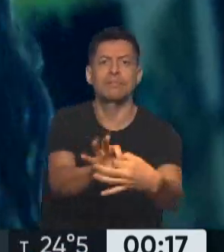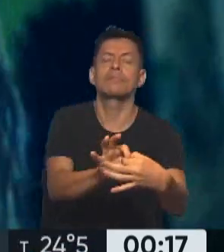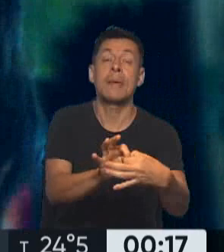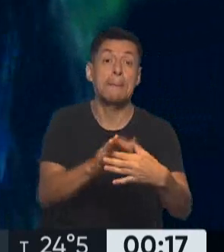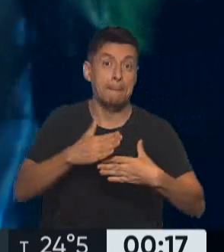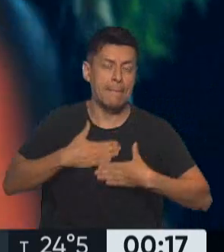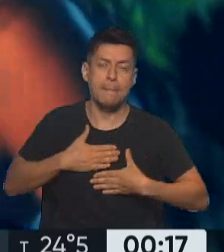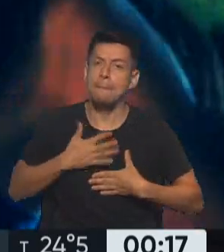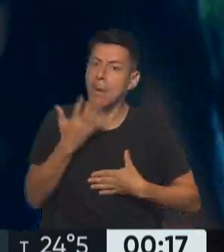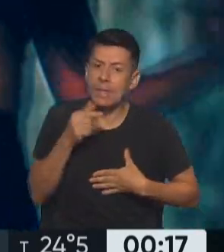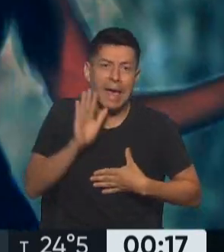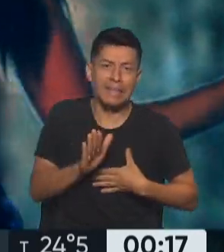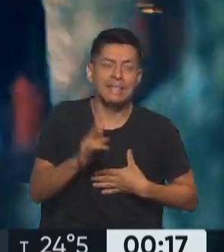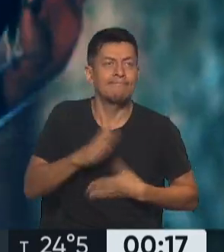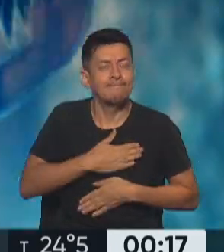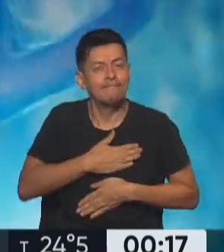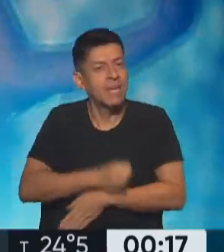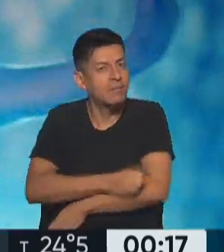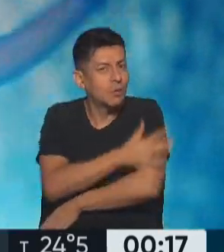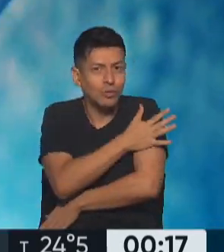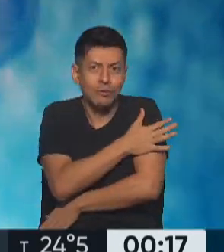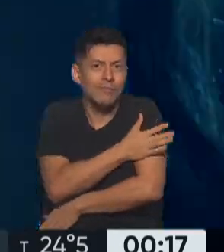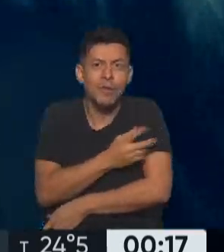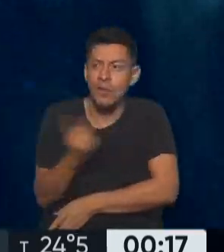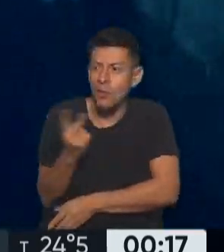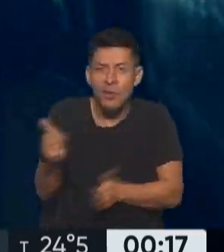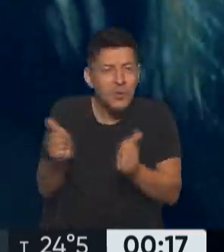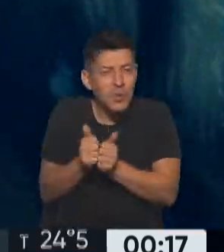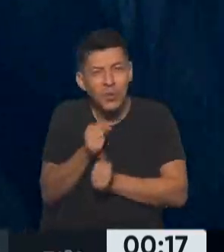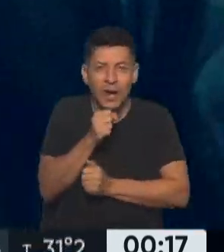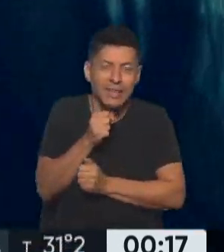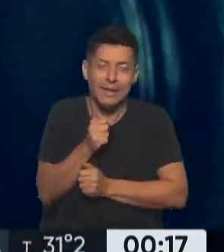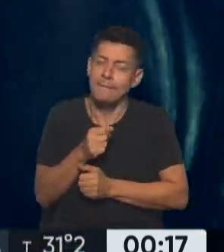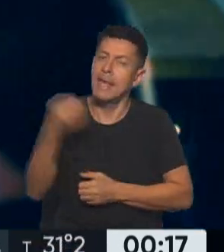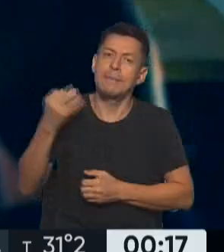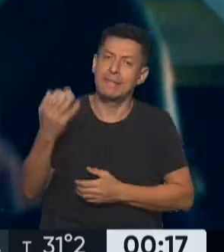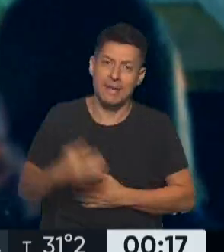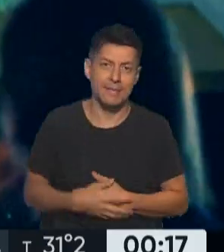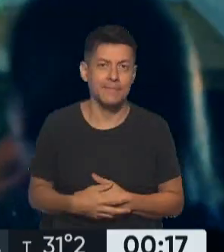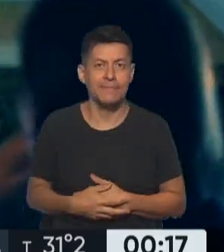verdad me gusta leerlo de esa manera y me emociona este dueto de manera especial.